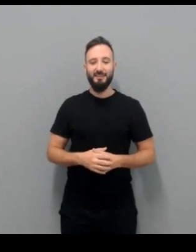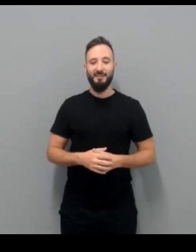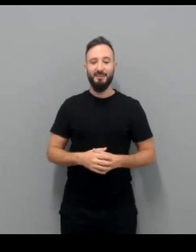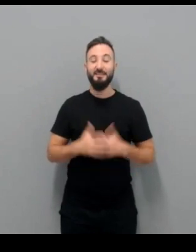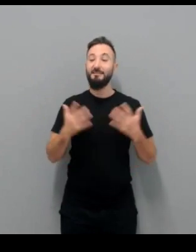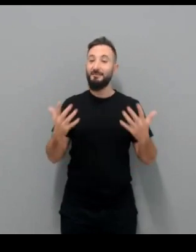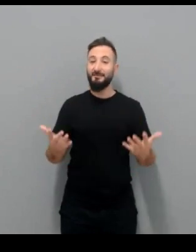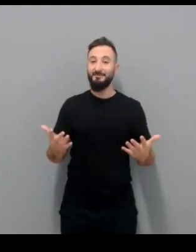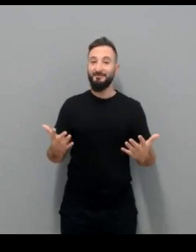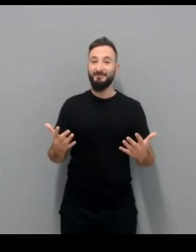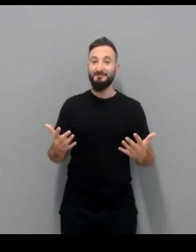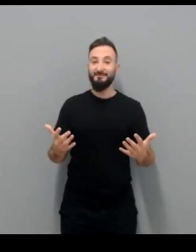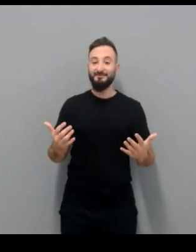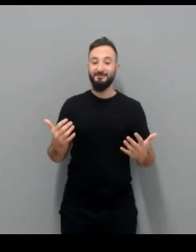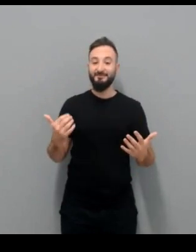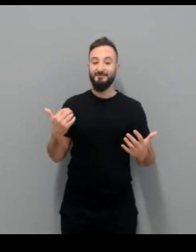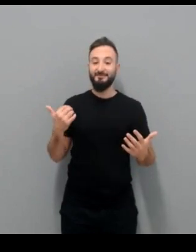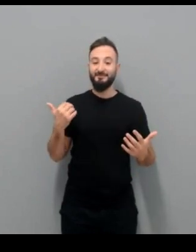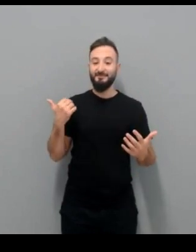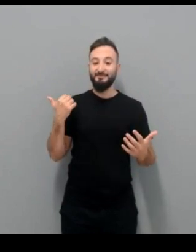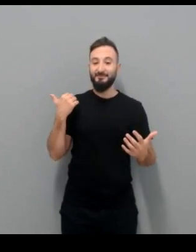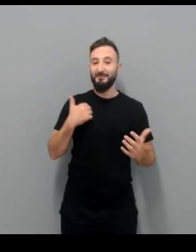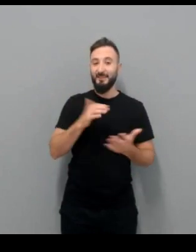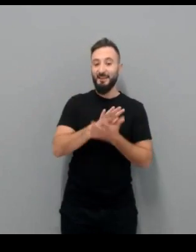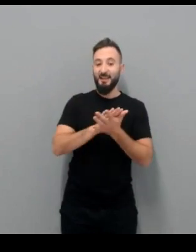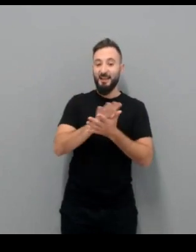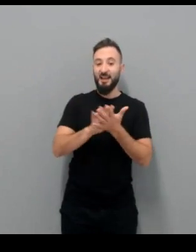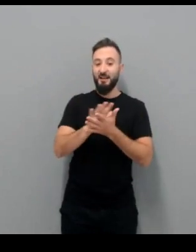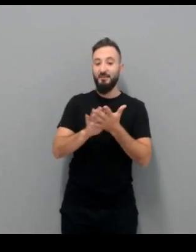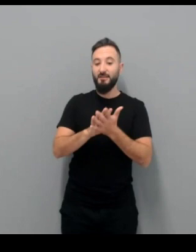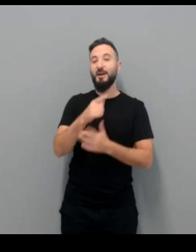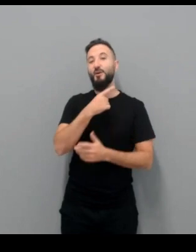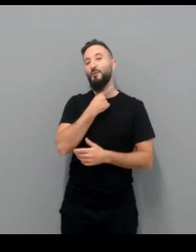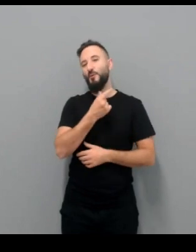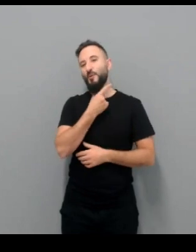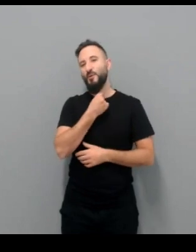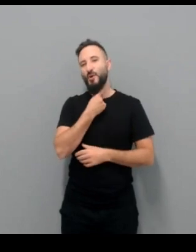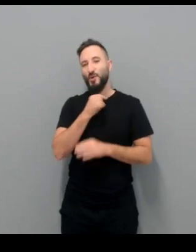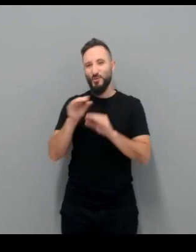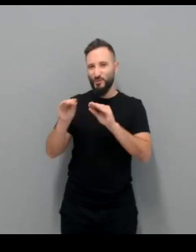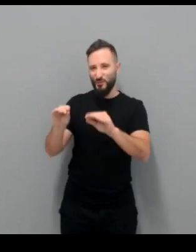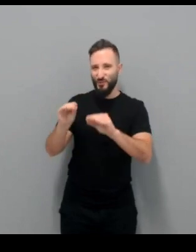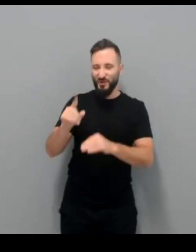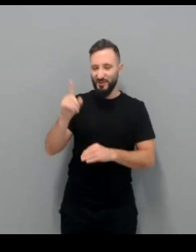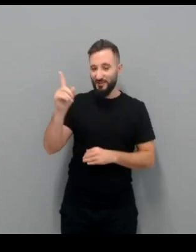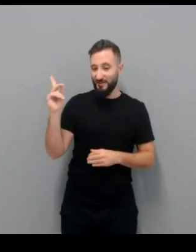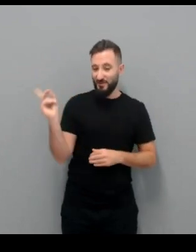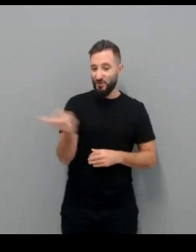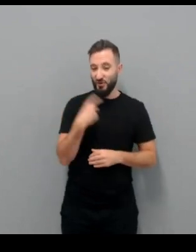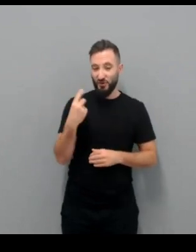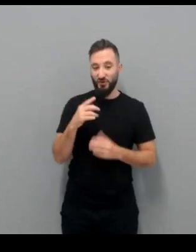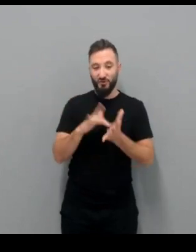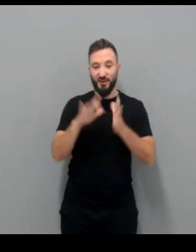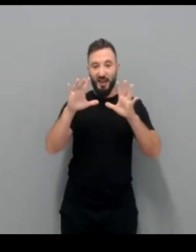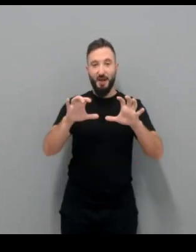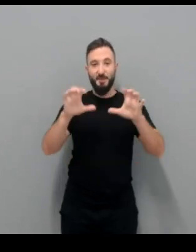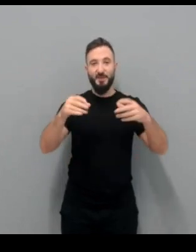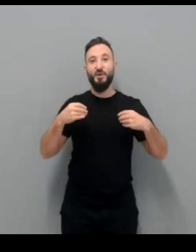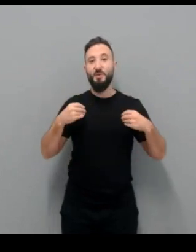Bueno, pues también había que aportar nuestro tono de humor, ¿verdad? Que nosotros hemos aprendido a vivir la